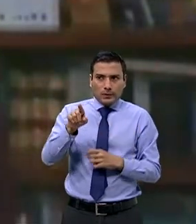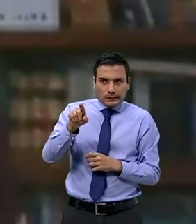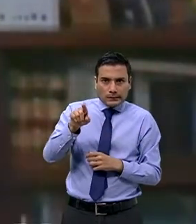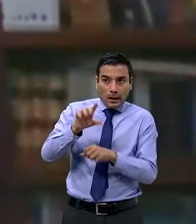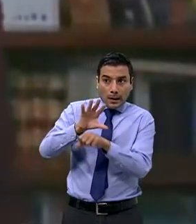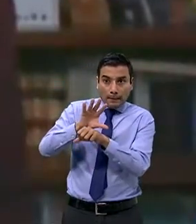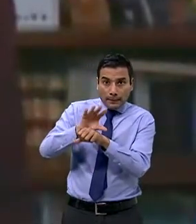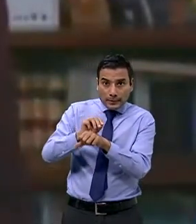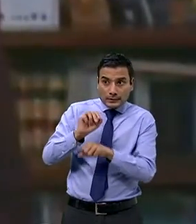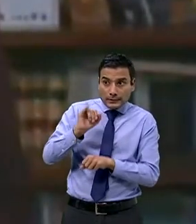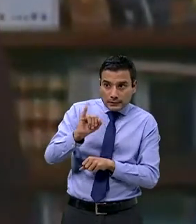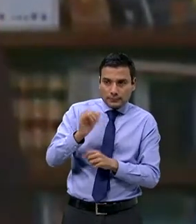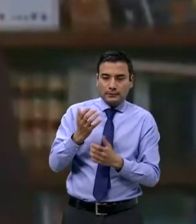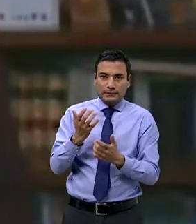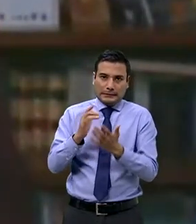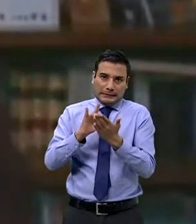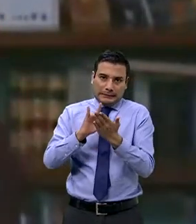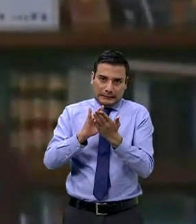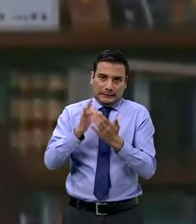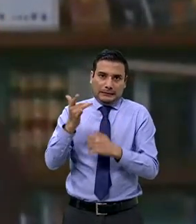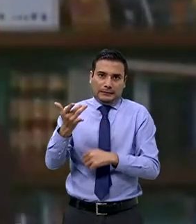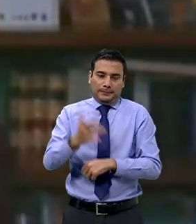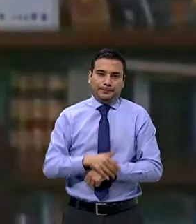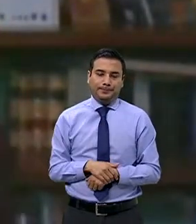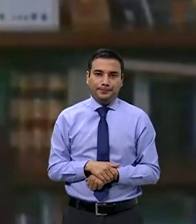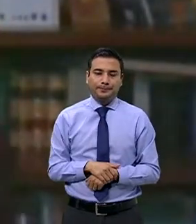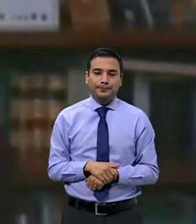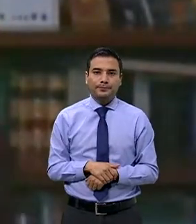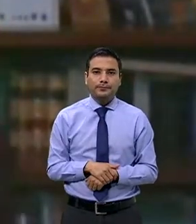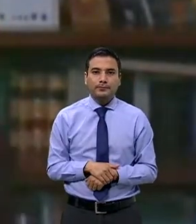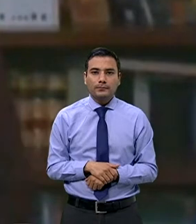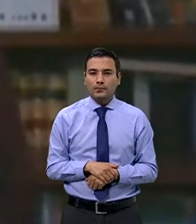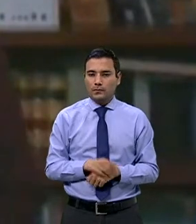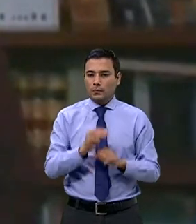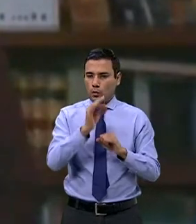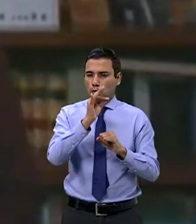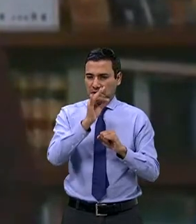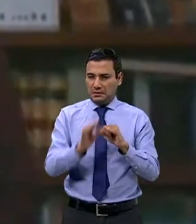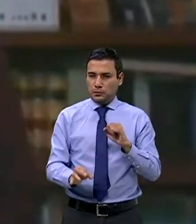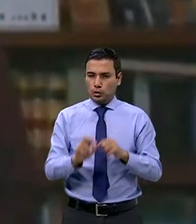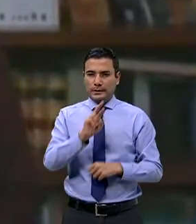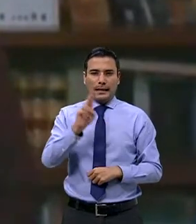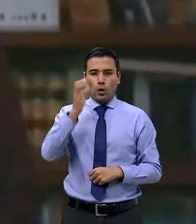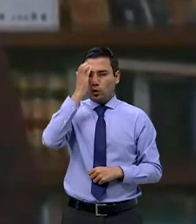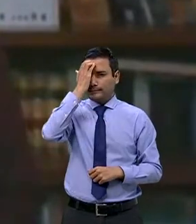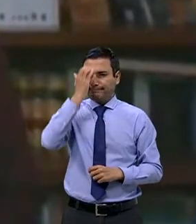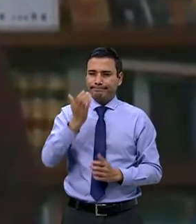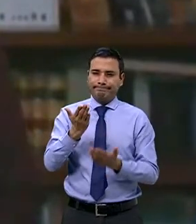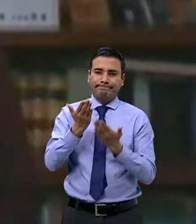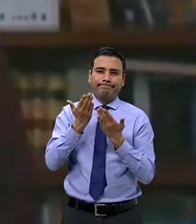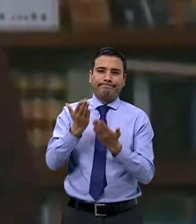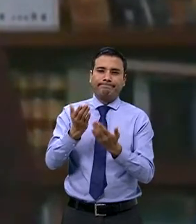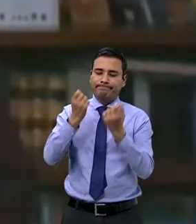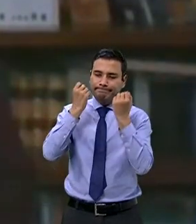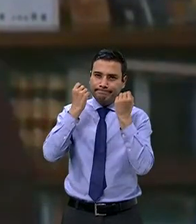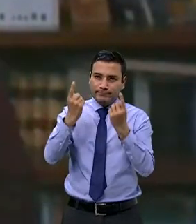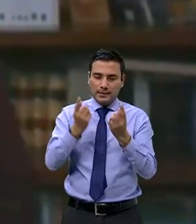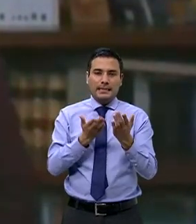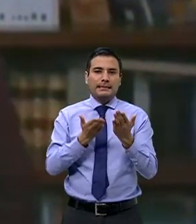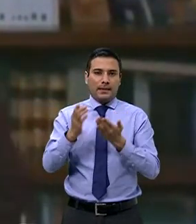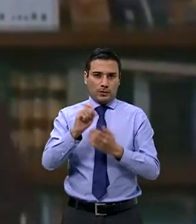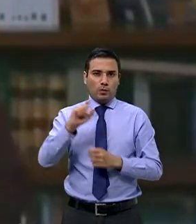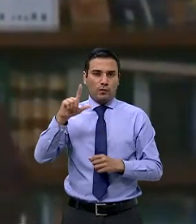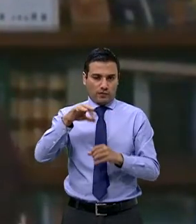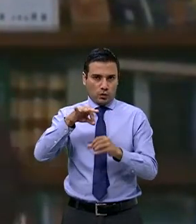la democracia muchas gracias y lo último el reconocimiento el reconocimiento a nuestro servicio profesional